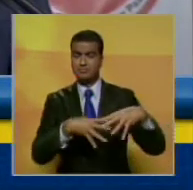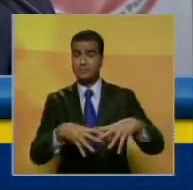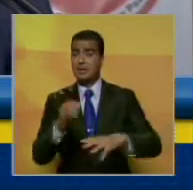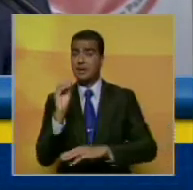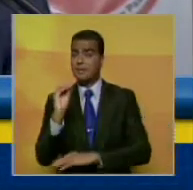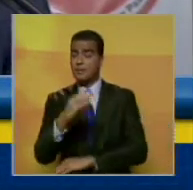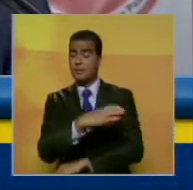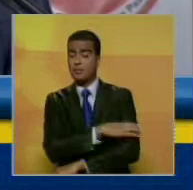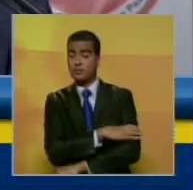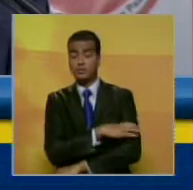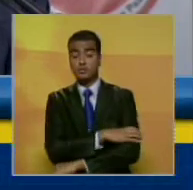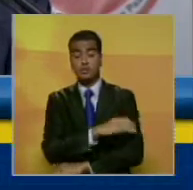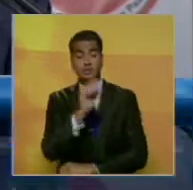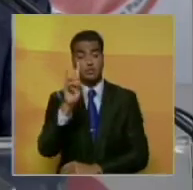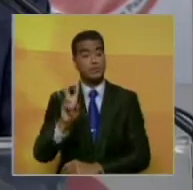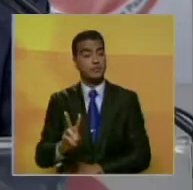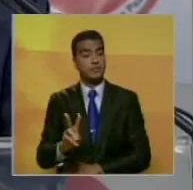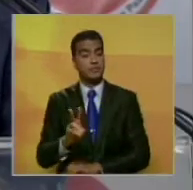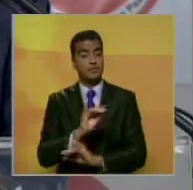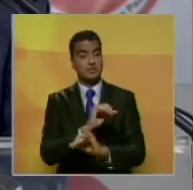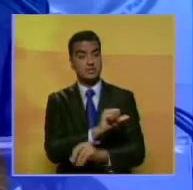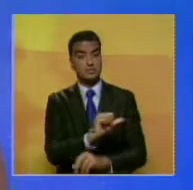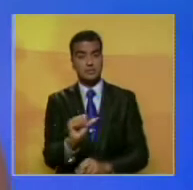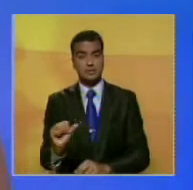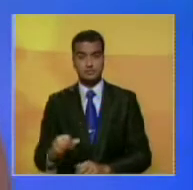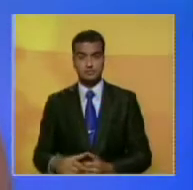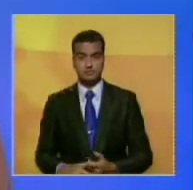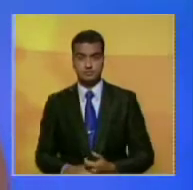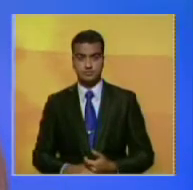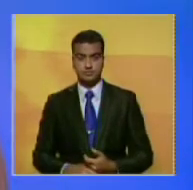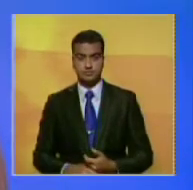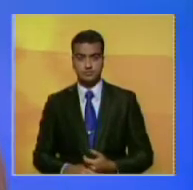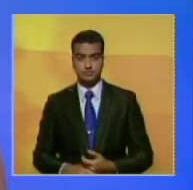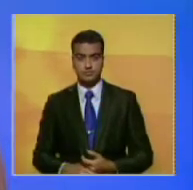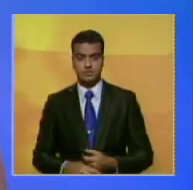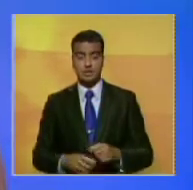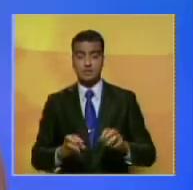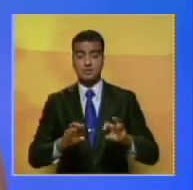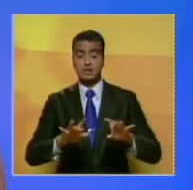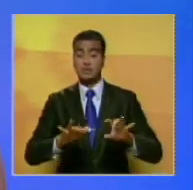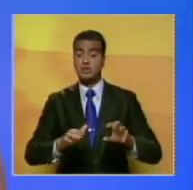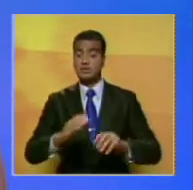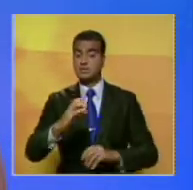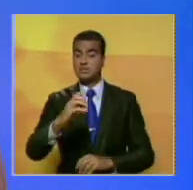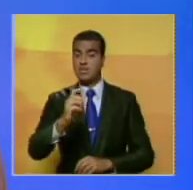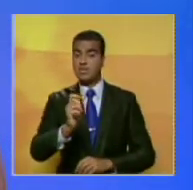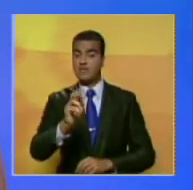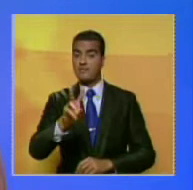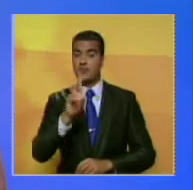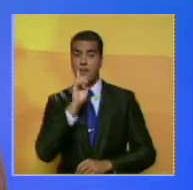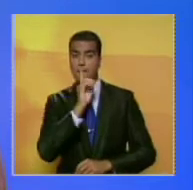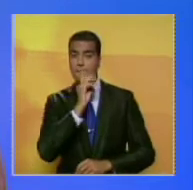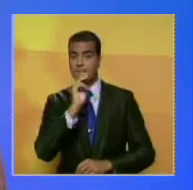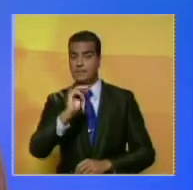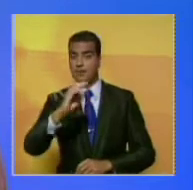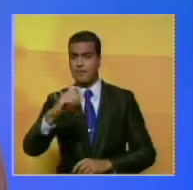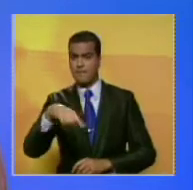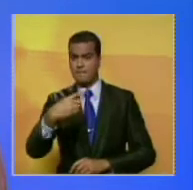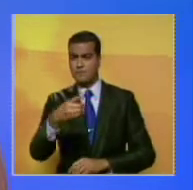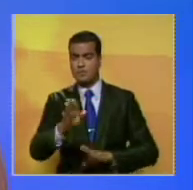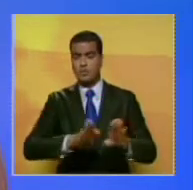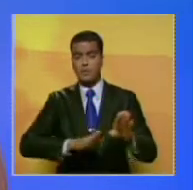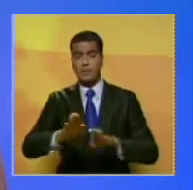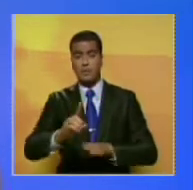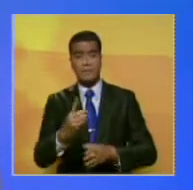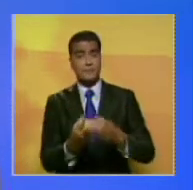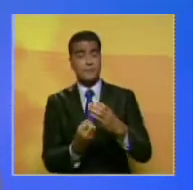convocada por la oposición venezolana este fin de semana. El secretario general de la CTV, Manuel Cova, anunció que el próximo jueves